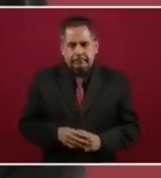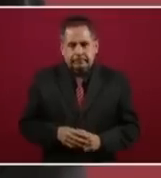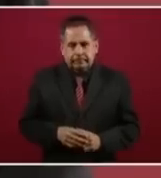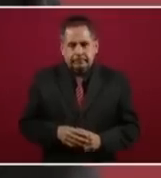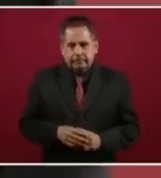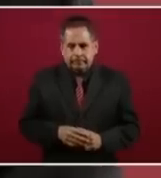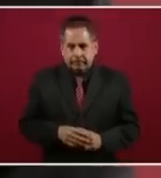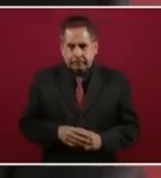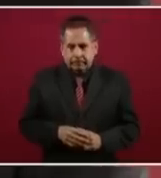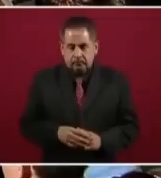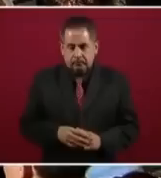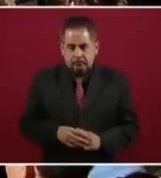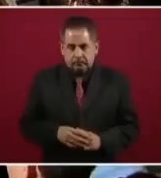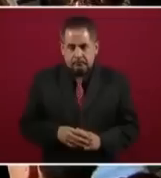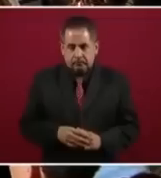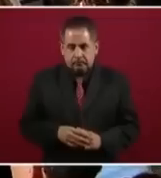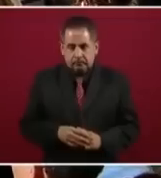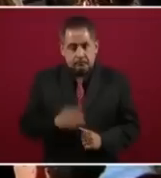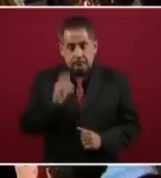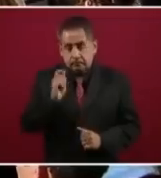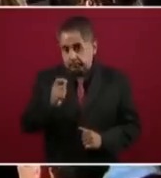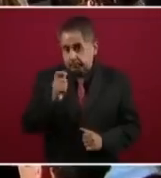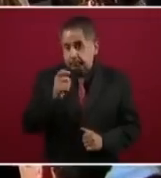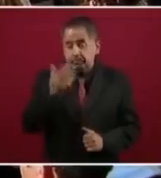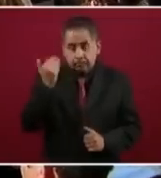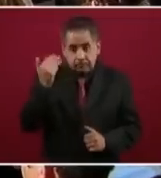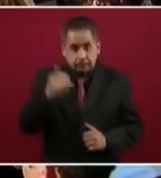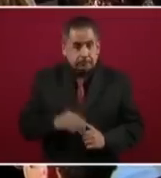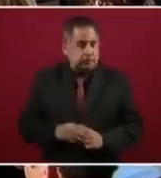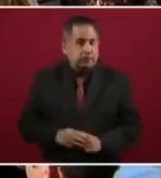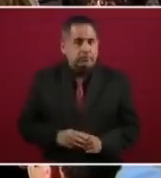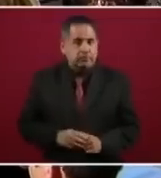y se quiso incluso